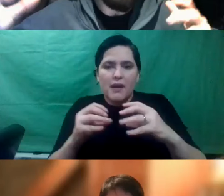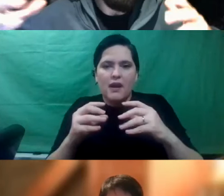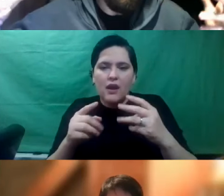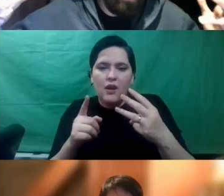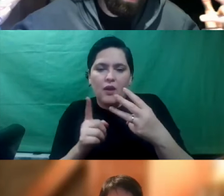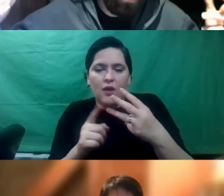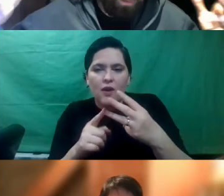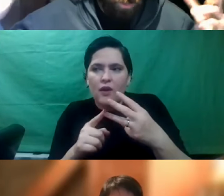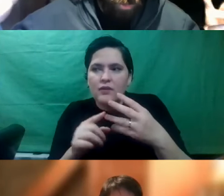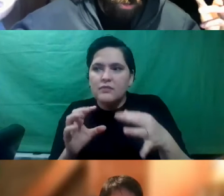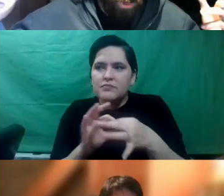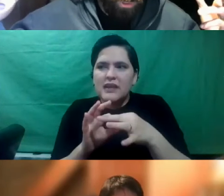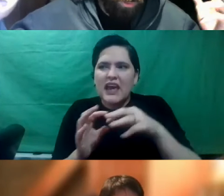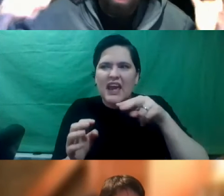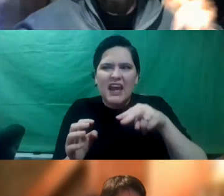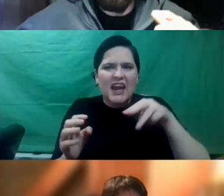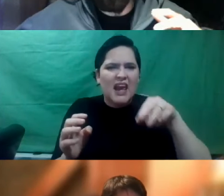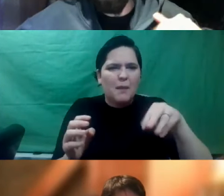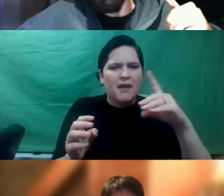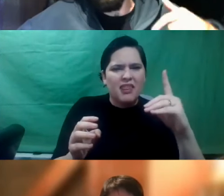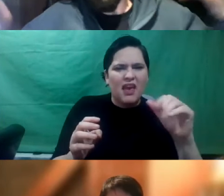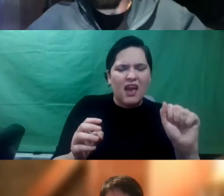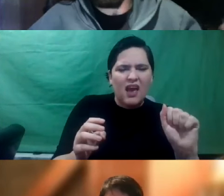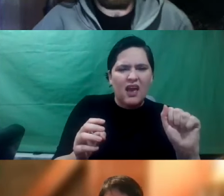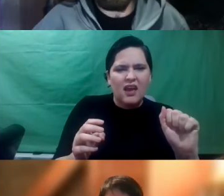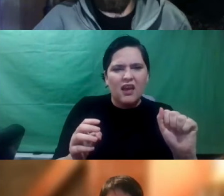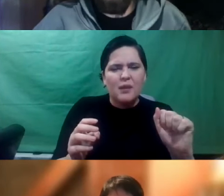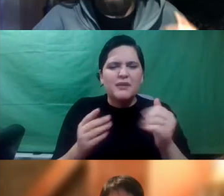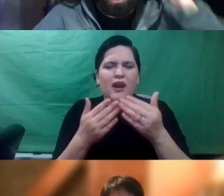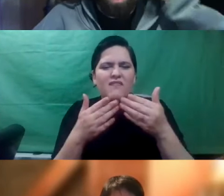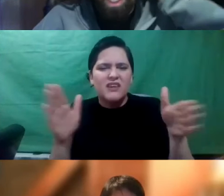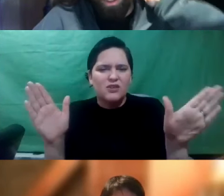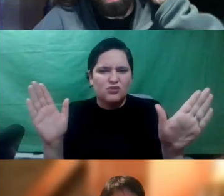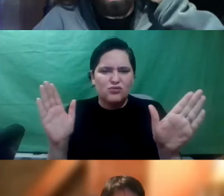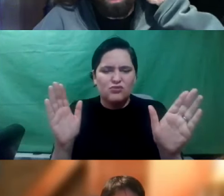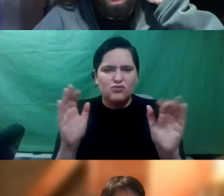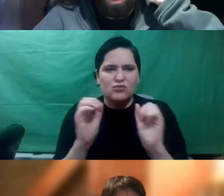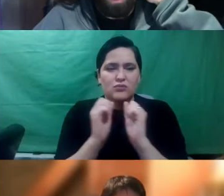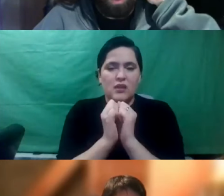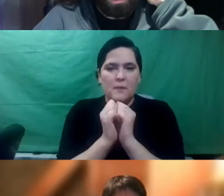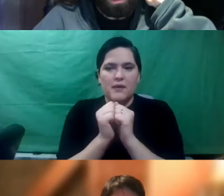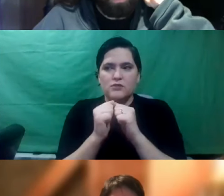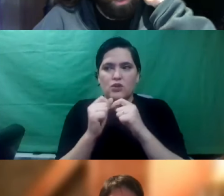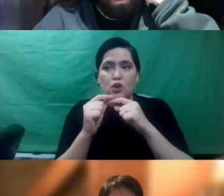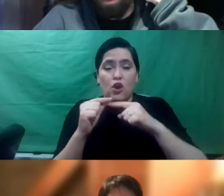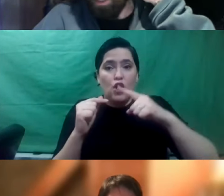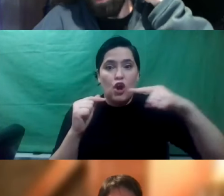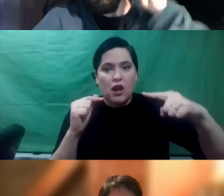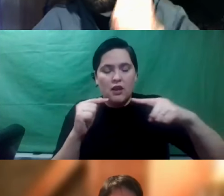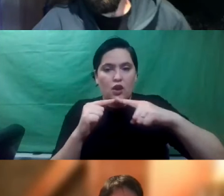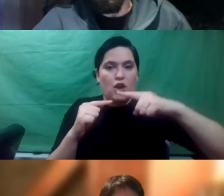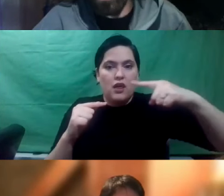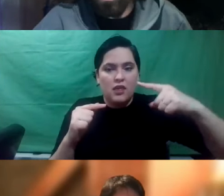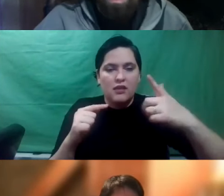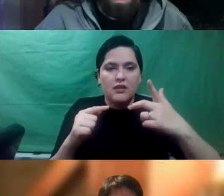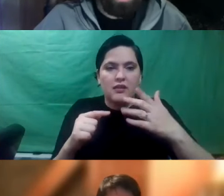canales NMDA, en este caso son grupos excitatorios, abiertos. Para el caso de la inhibitoria es lo mismo, tenemos una corriente inhibitoria, tenemos una tasa de disparo inhibitoria,